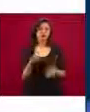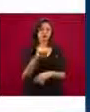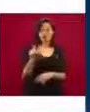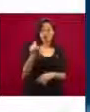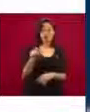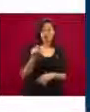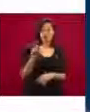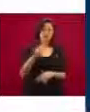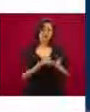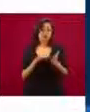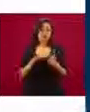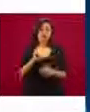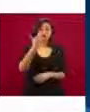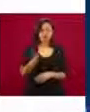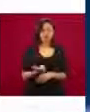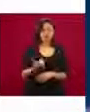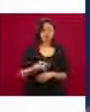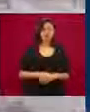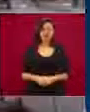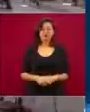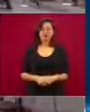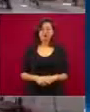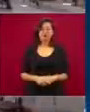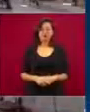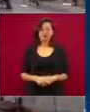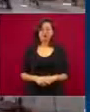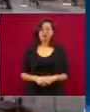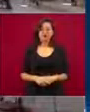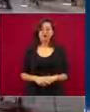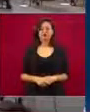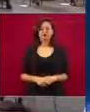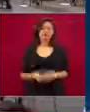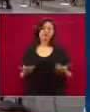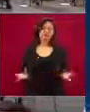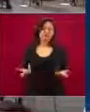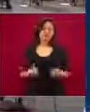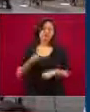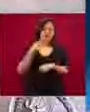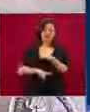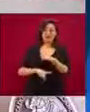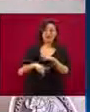que simplemente desconocen en qué etapa va el procedimiento de detectar